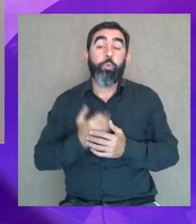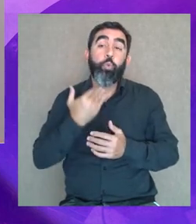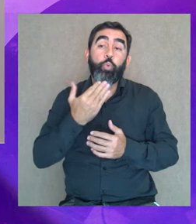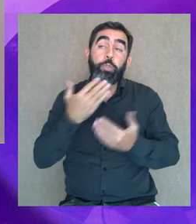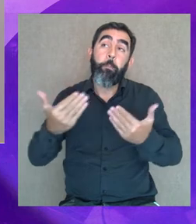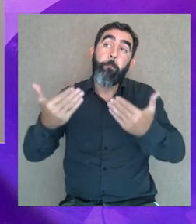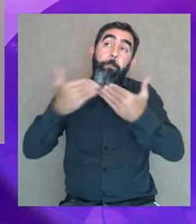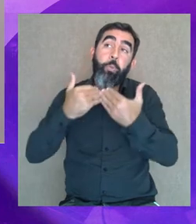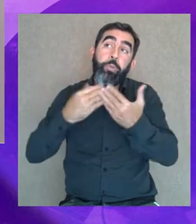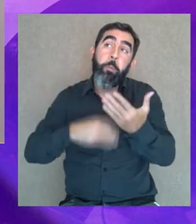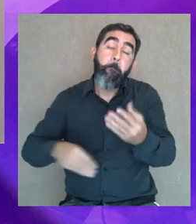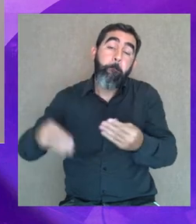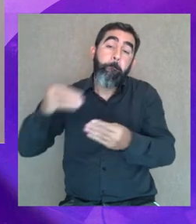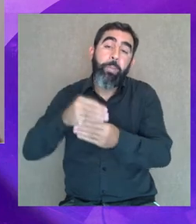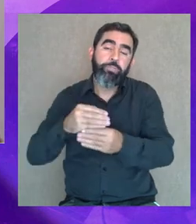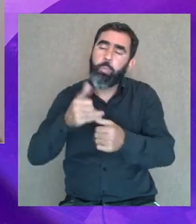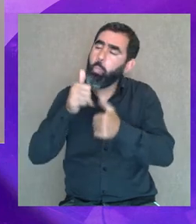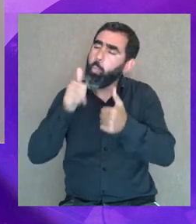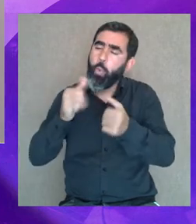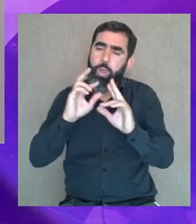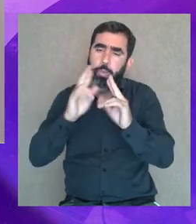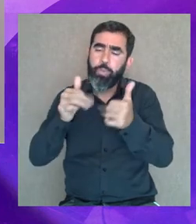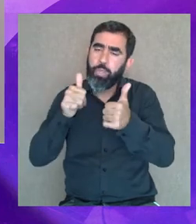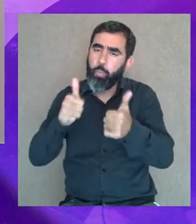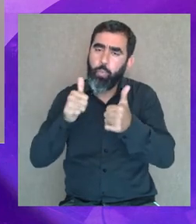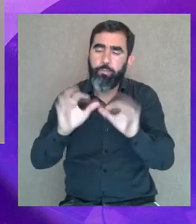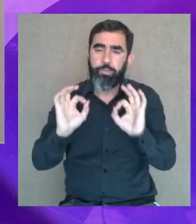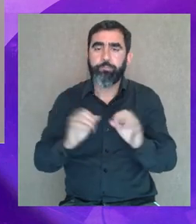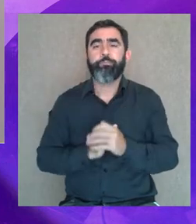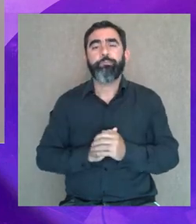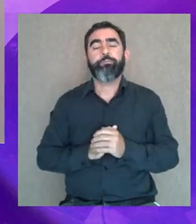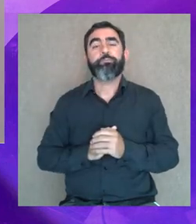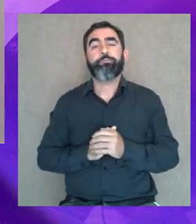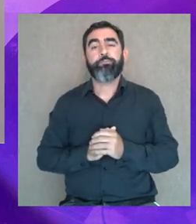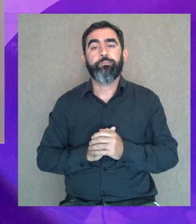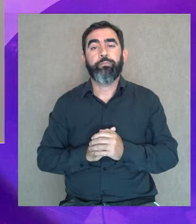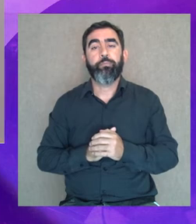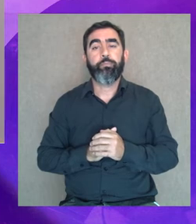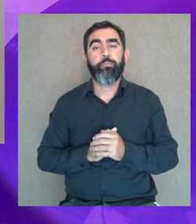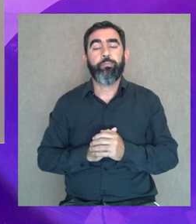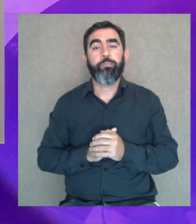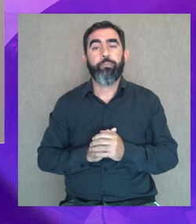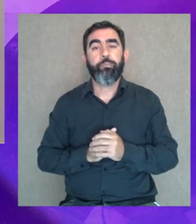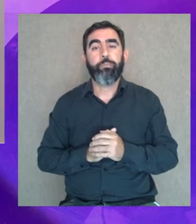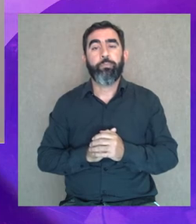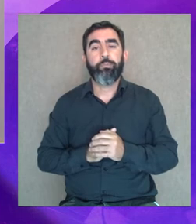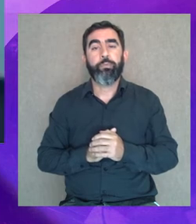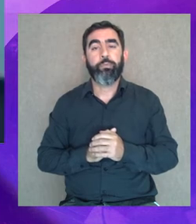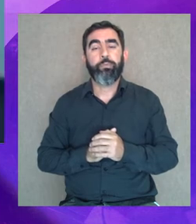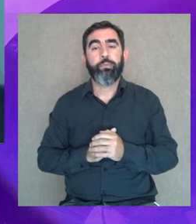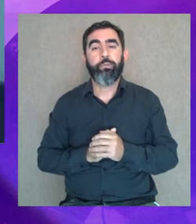quieres preguntar alguno no está está muy bien que estaba escuchando con muchísima atención estelar gracias